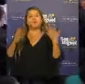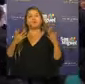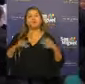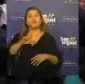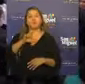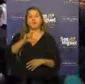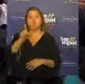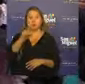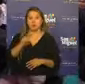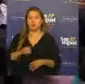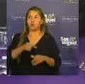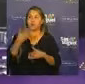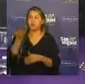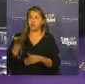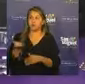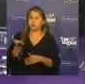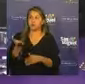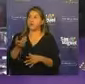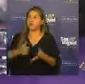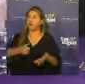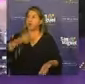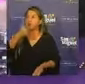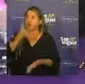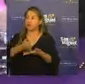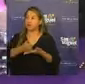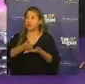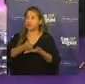Don Luis. Sí, alcaldesa,